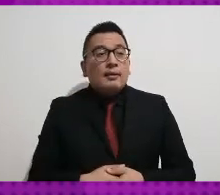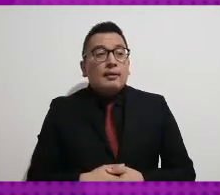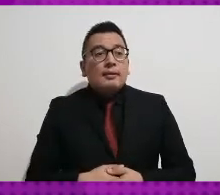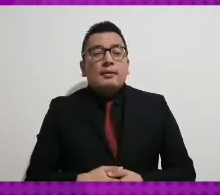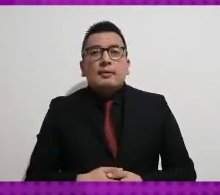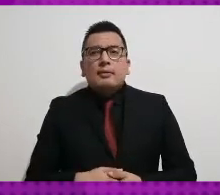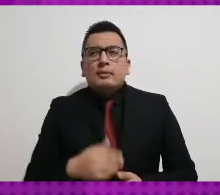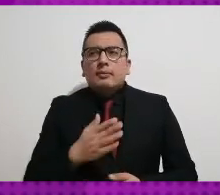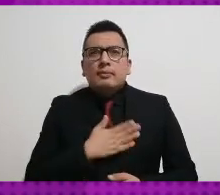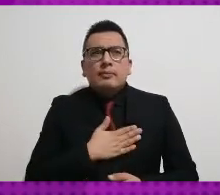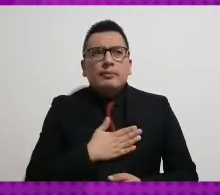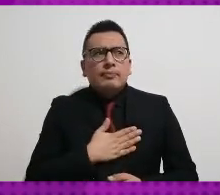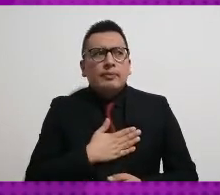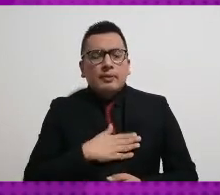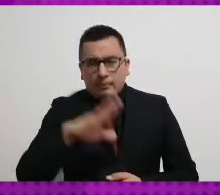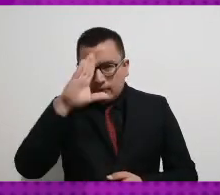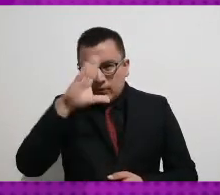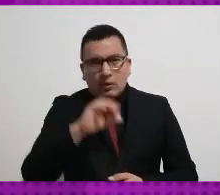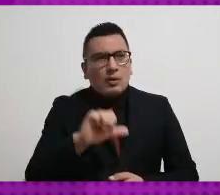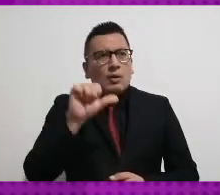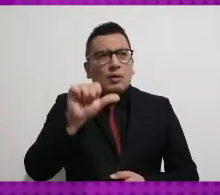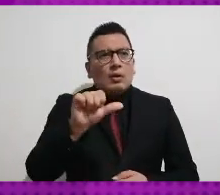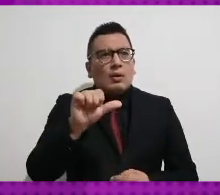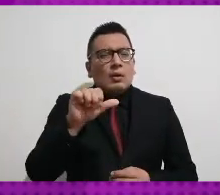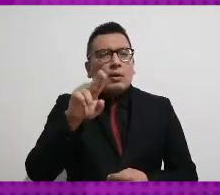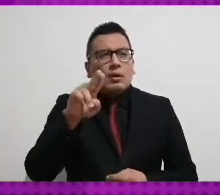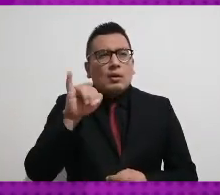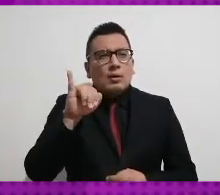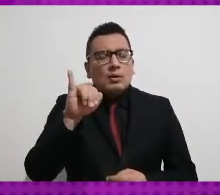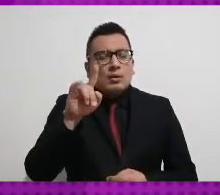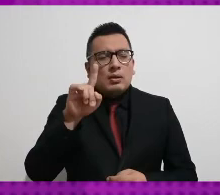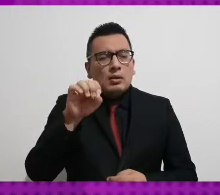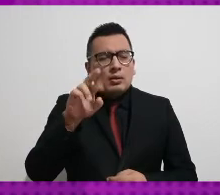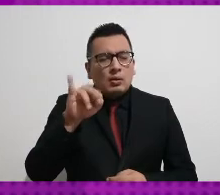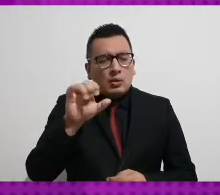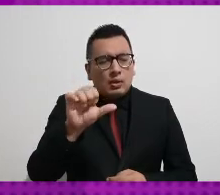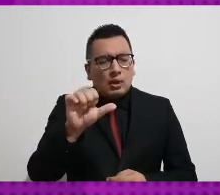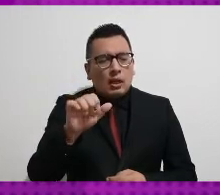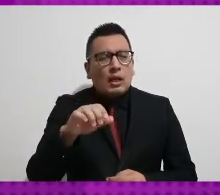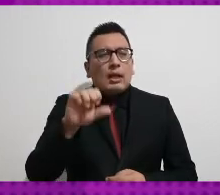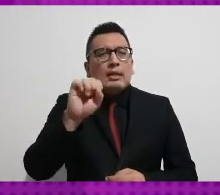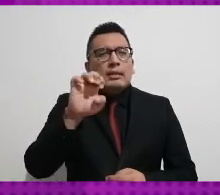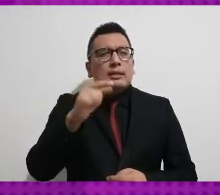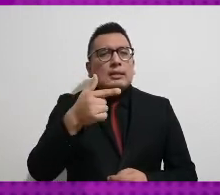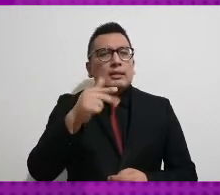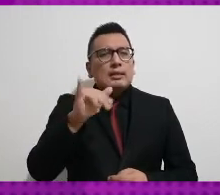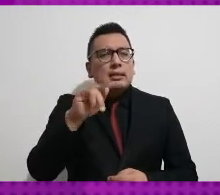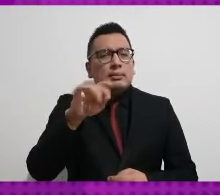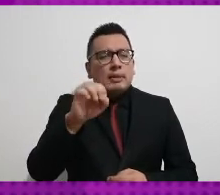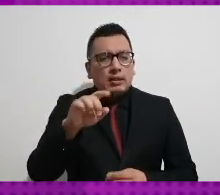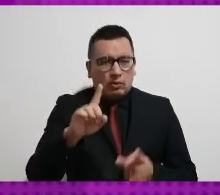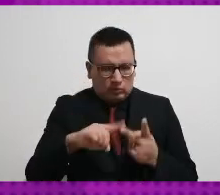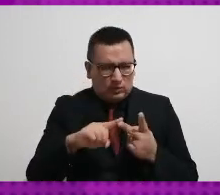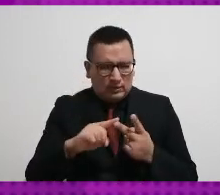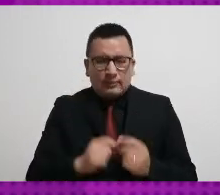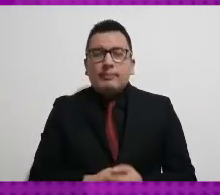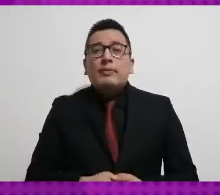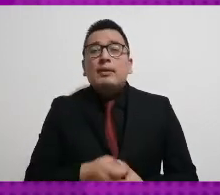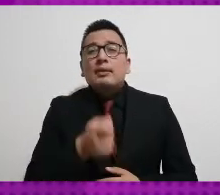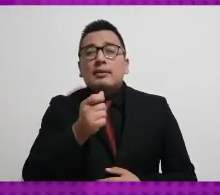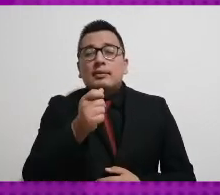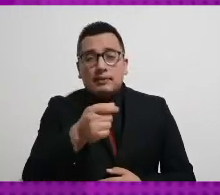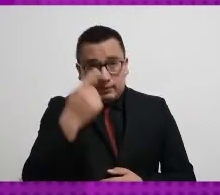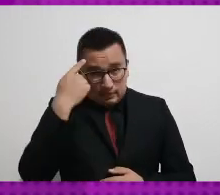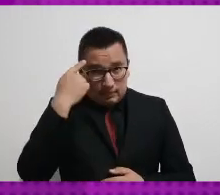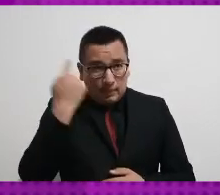ser también, ¿para qué nos sirve la auditoría de seguimiento? Y precisamente nos sirve para determinar si el